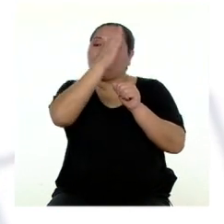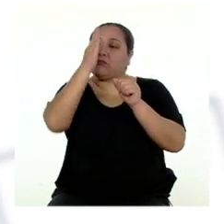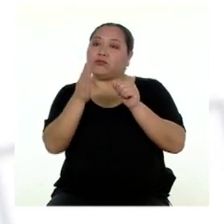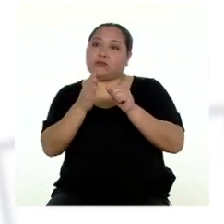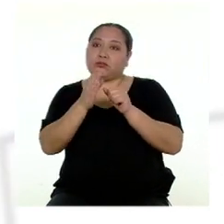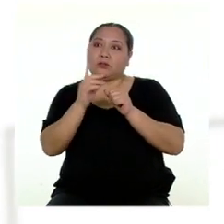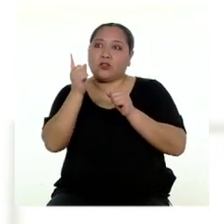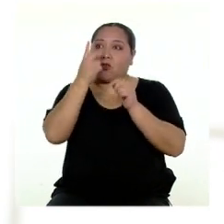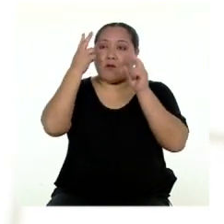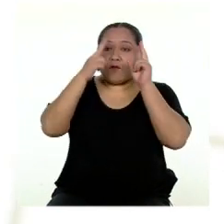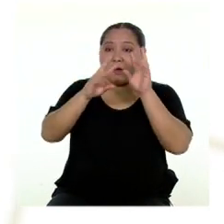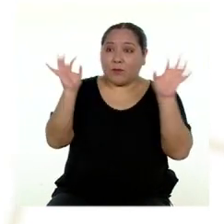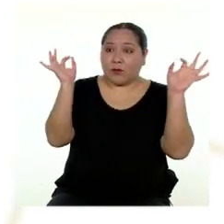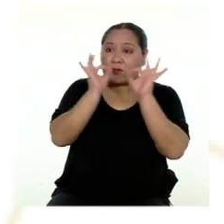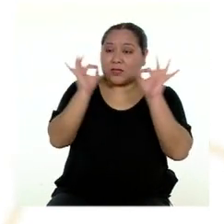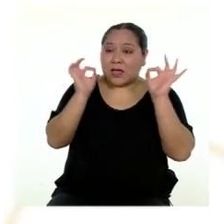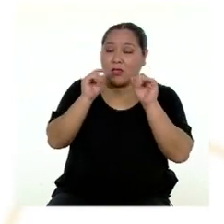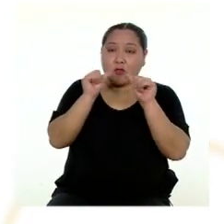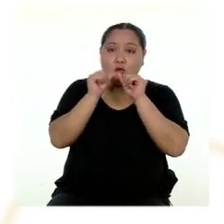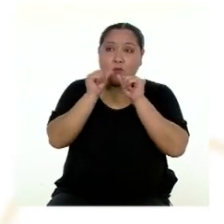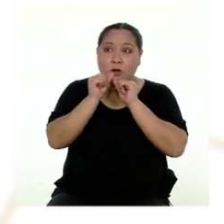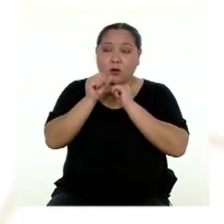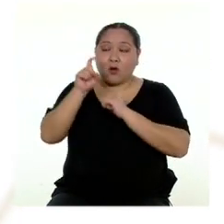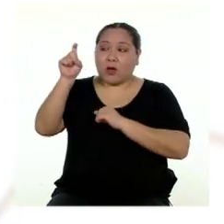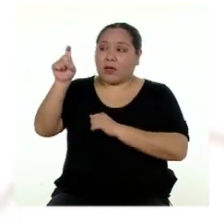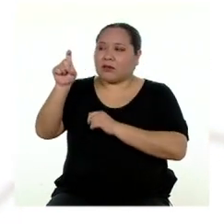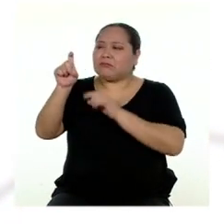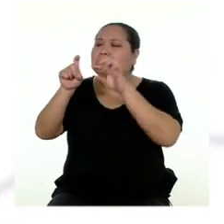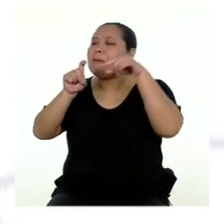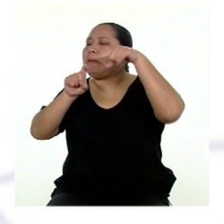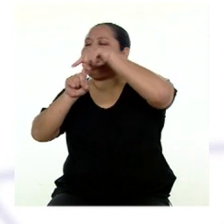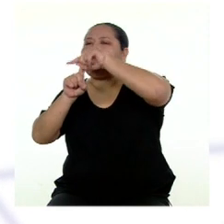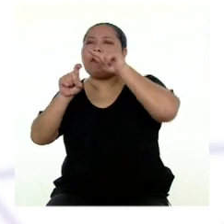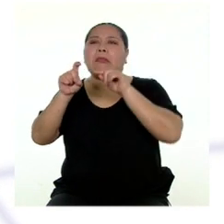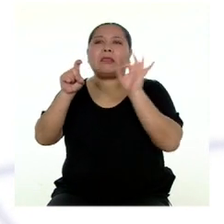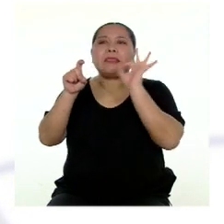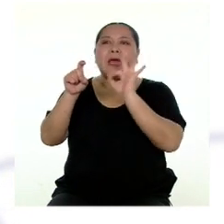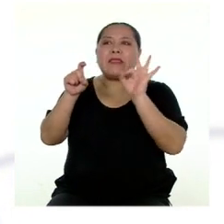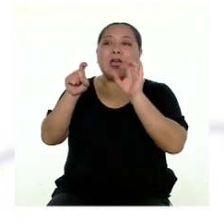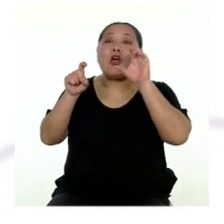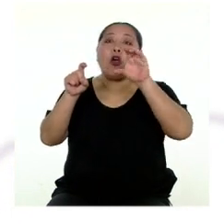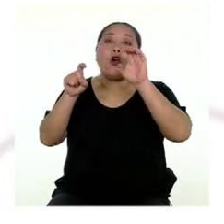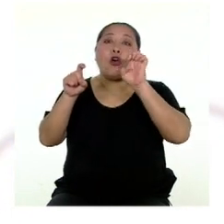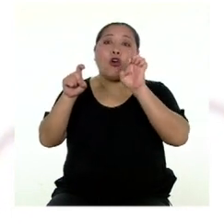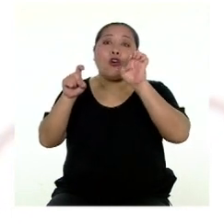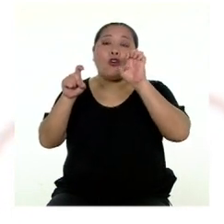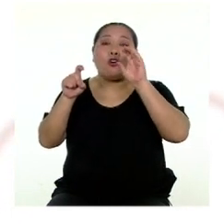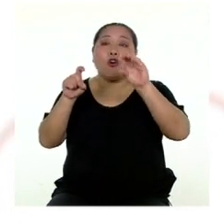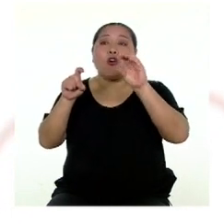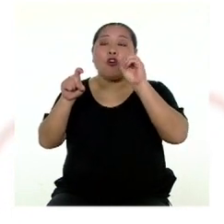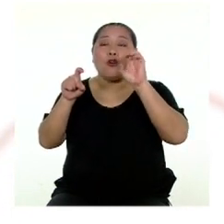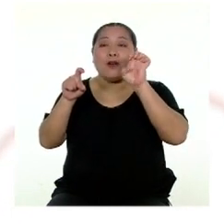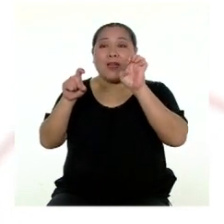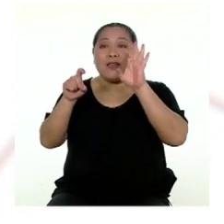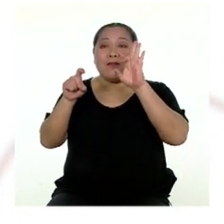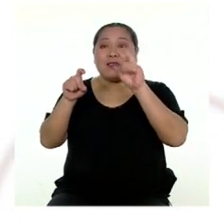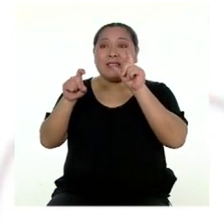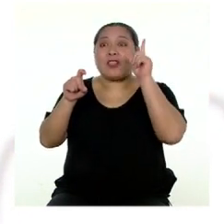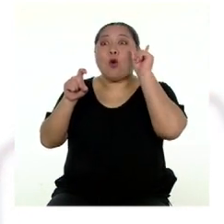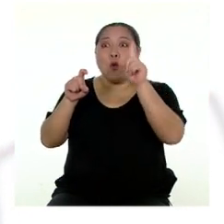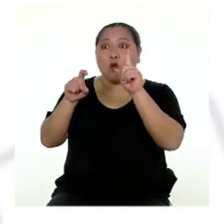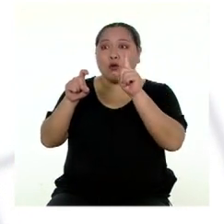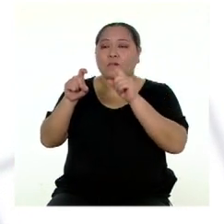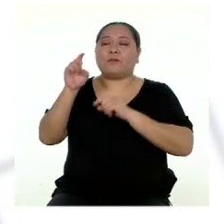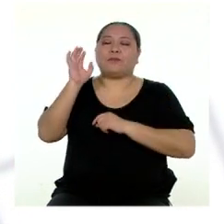un número al costado de cualquier incógnita, podemos sobreentender que el coeficiente es 1. Es por eso que en la última